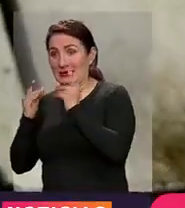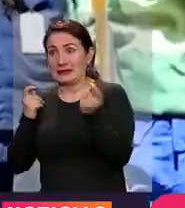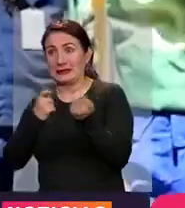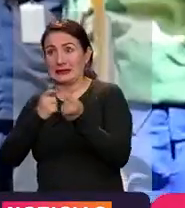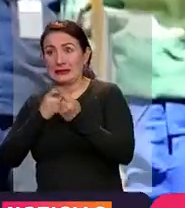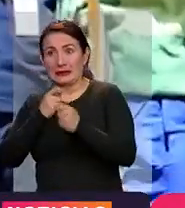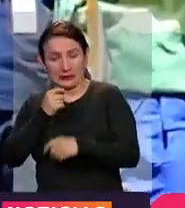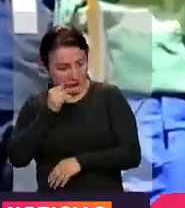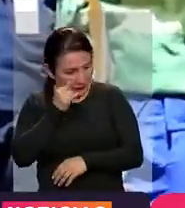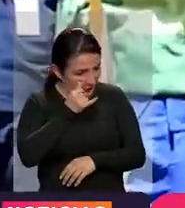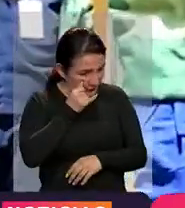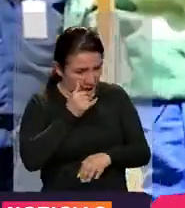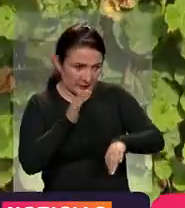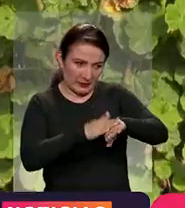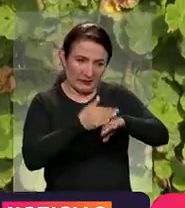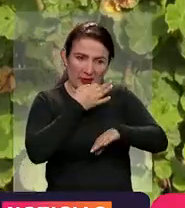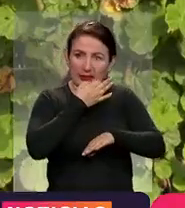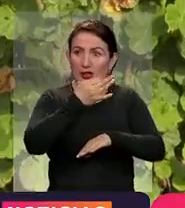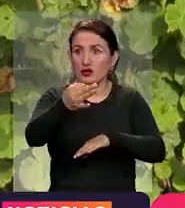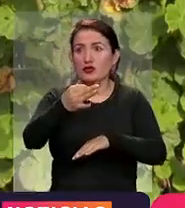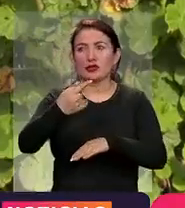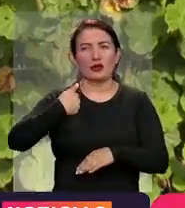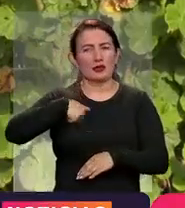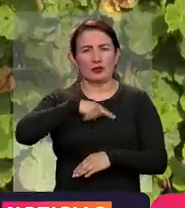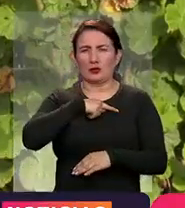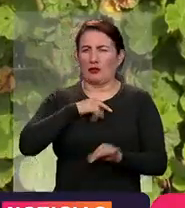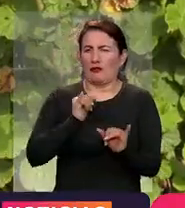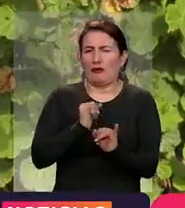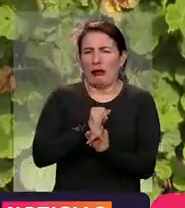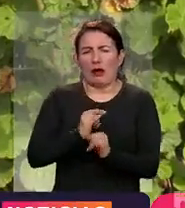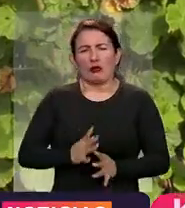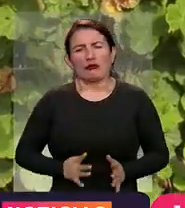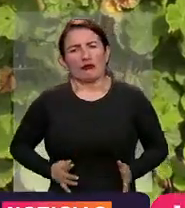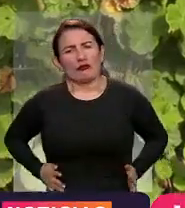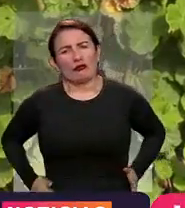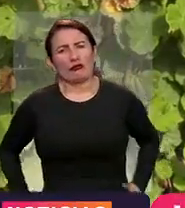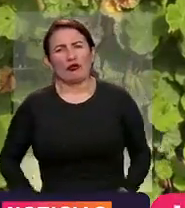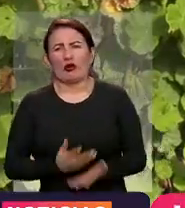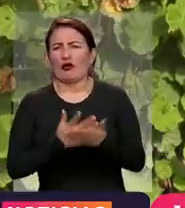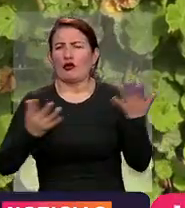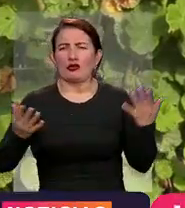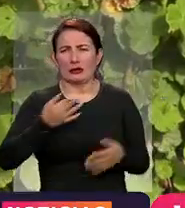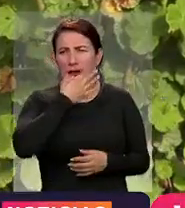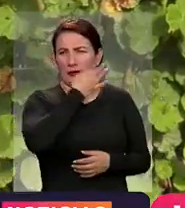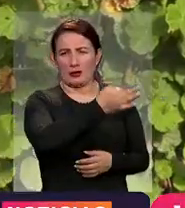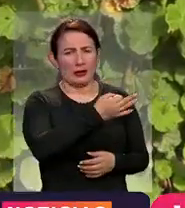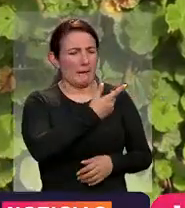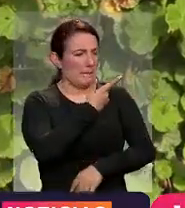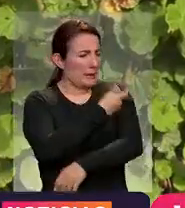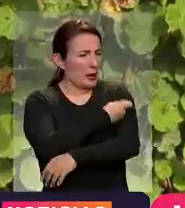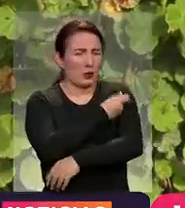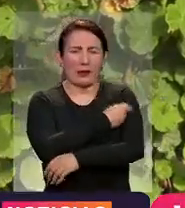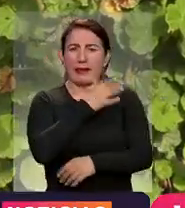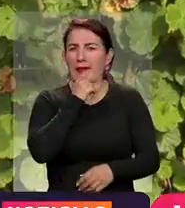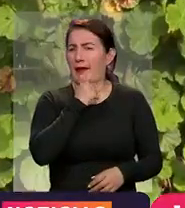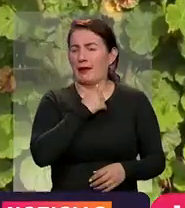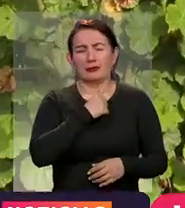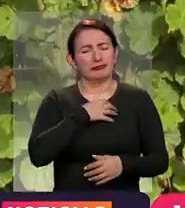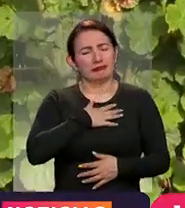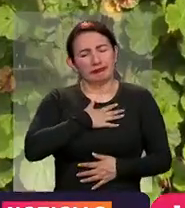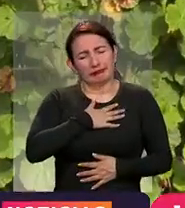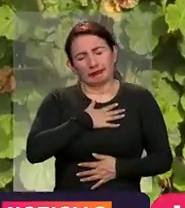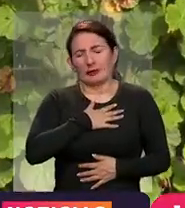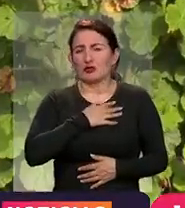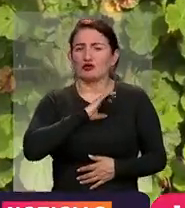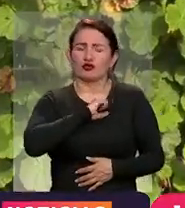sector denunciar el caso. Todos estaban flacos, todos estaban desnutridos, no tenían vacunas, no tenían nada, o